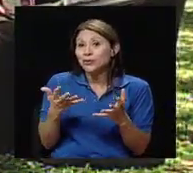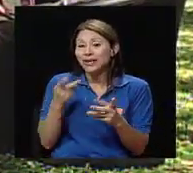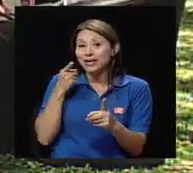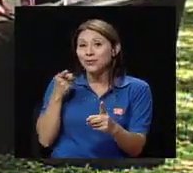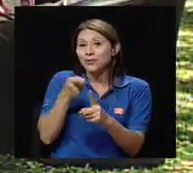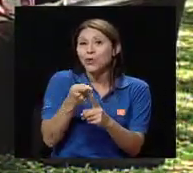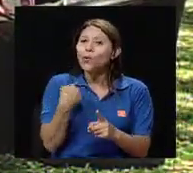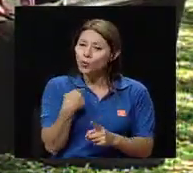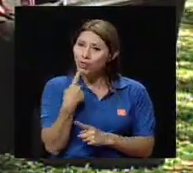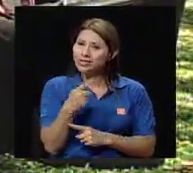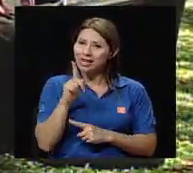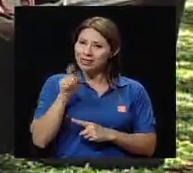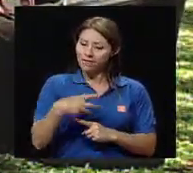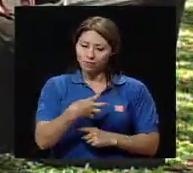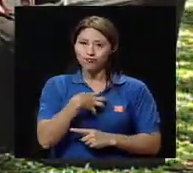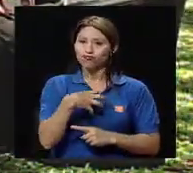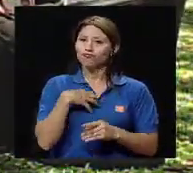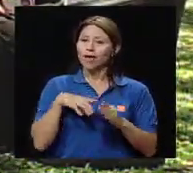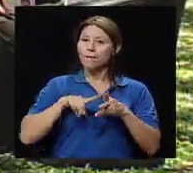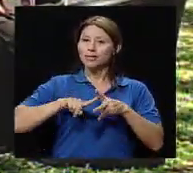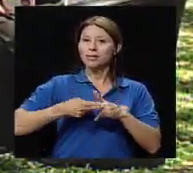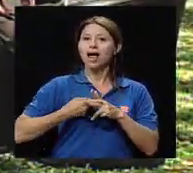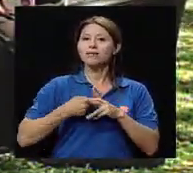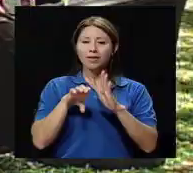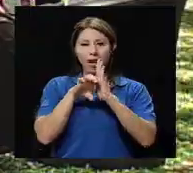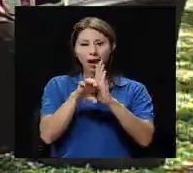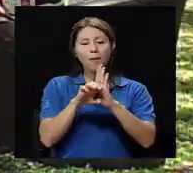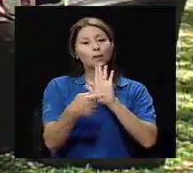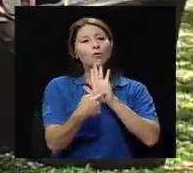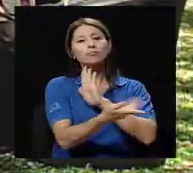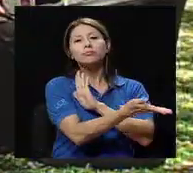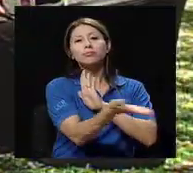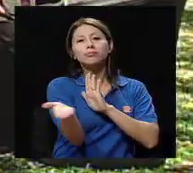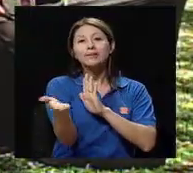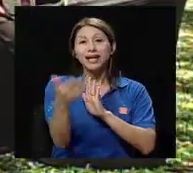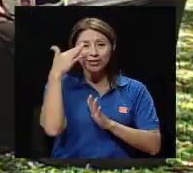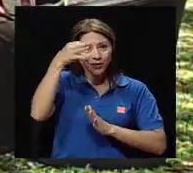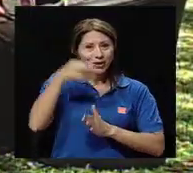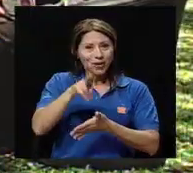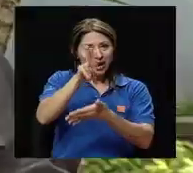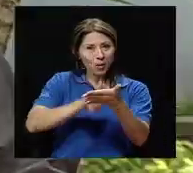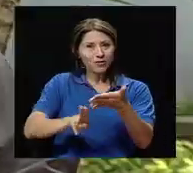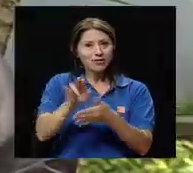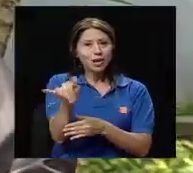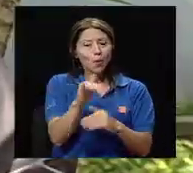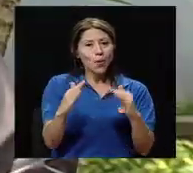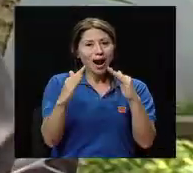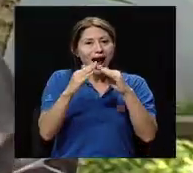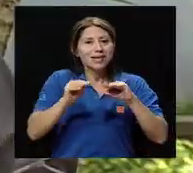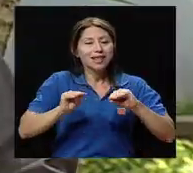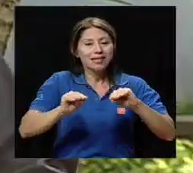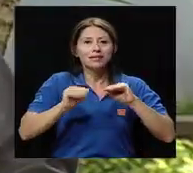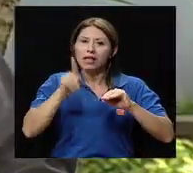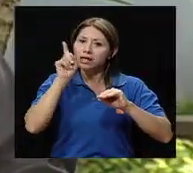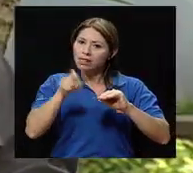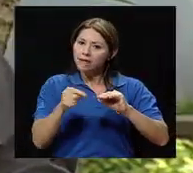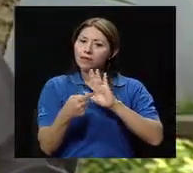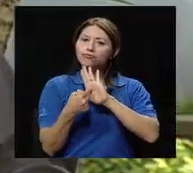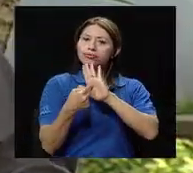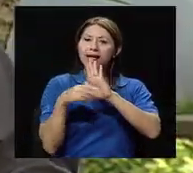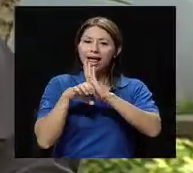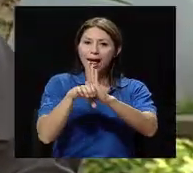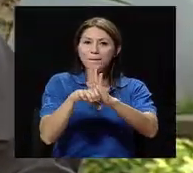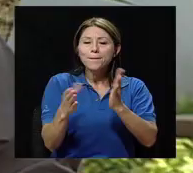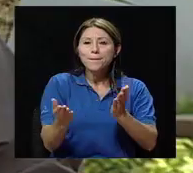tiene que iniciar por casa y creo que la U, digamos, tiene una obligación como casa, ¿verdad? Como casa de enseñanza de convertirse en ejemplo, ¿verdad? Y sentar una serie